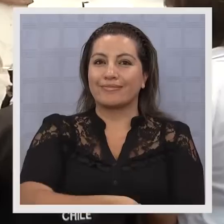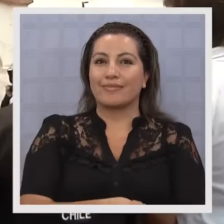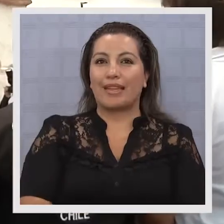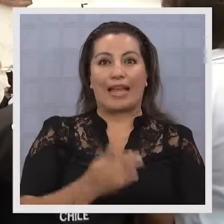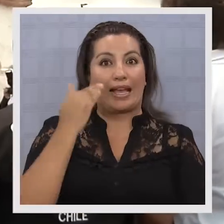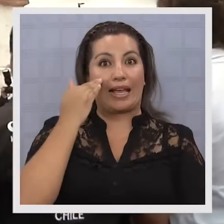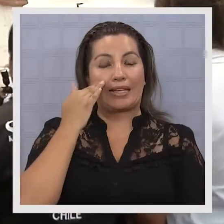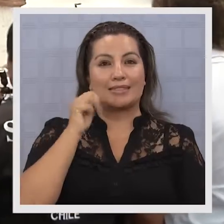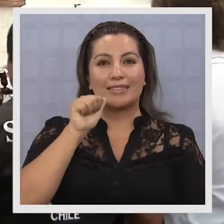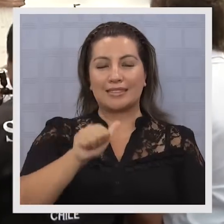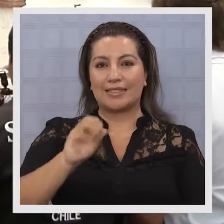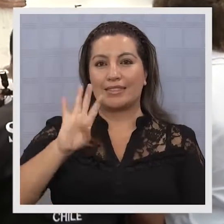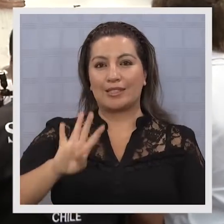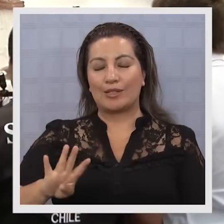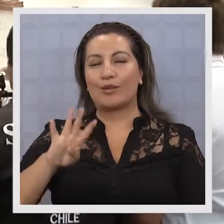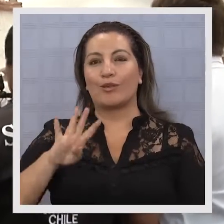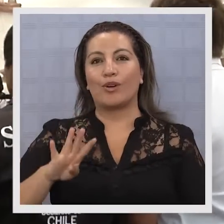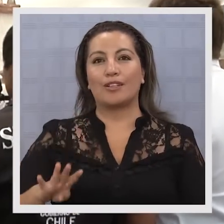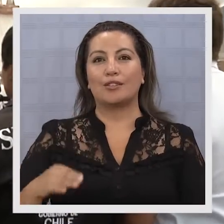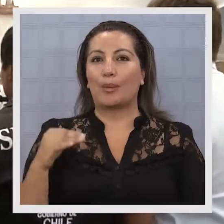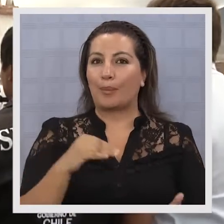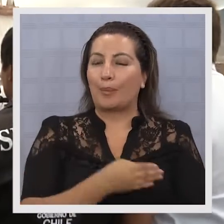proyecto alcanzaron a